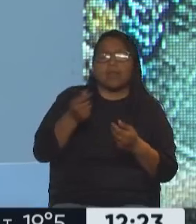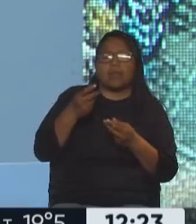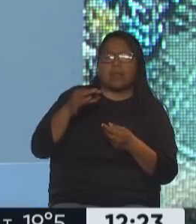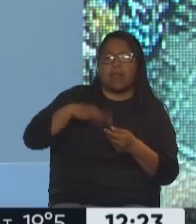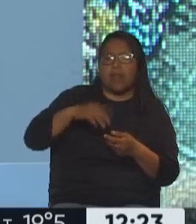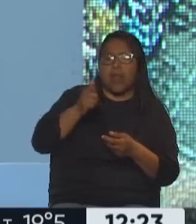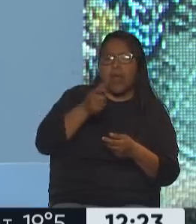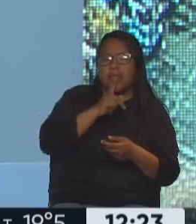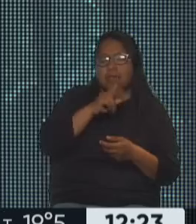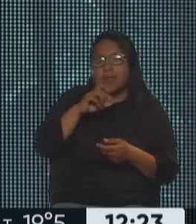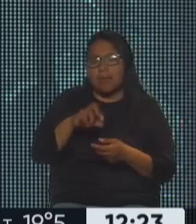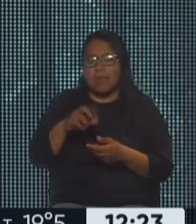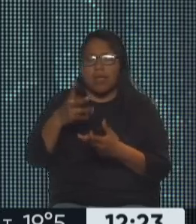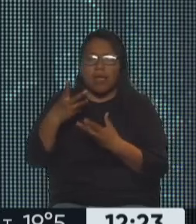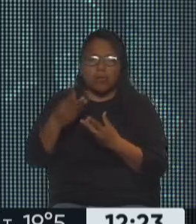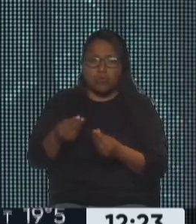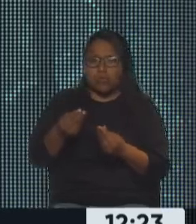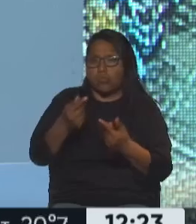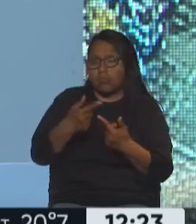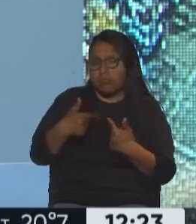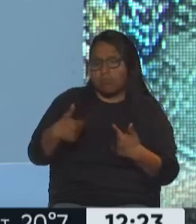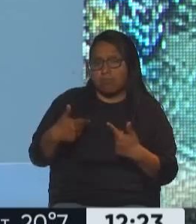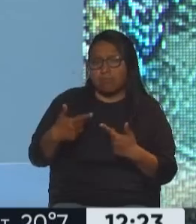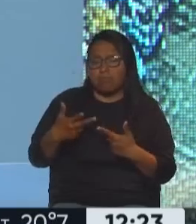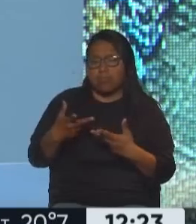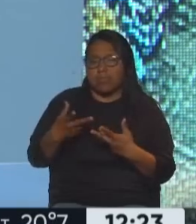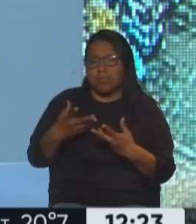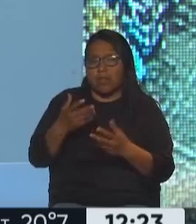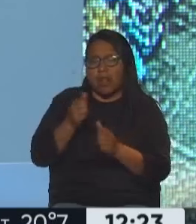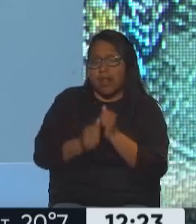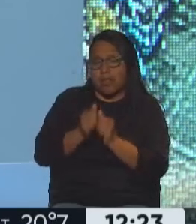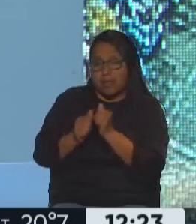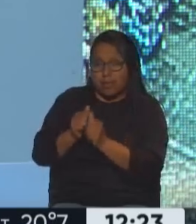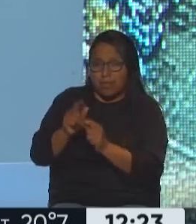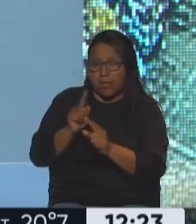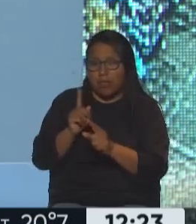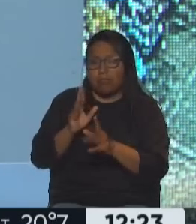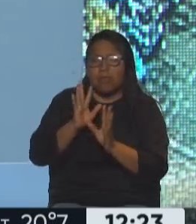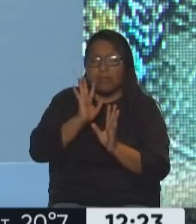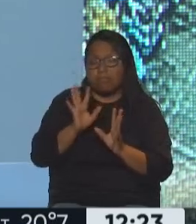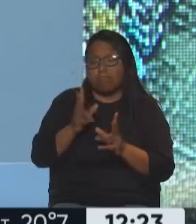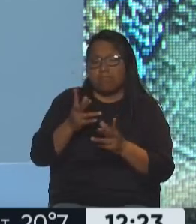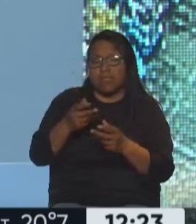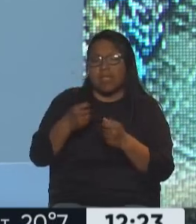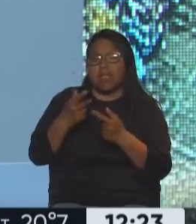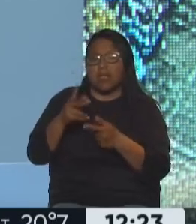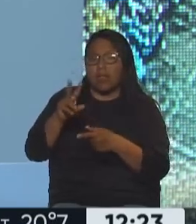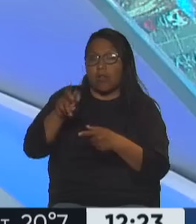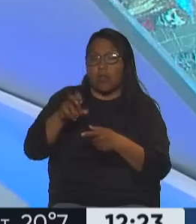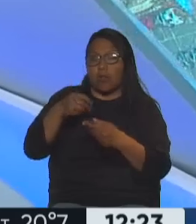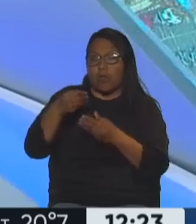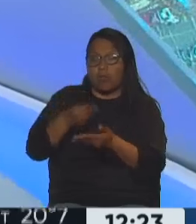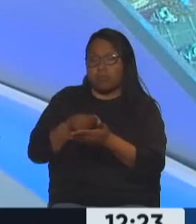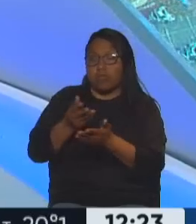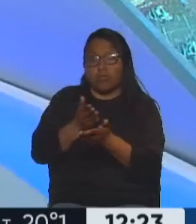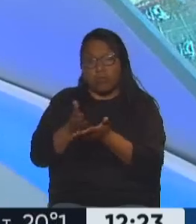algún otro tipo de ayuda, que en algunos casos en realidad fueron ayuda a las empresas, no al empleado, pero bueno, le garantizaron el cobro. Todos esos